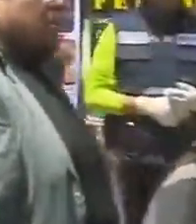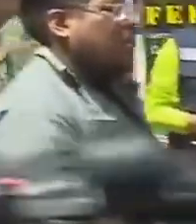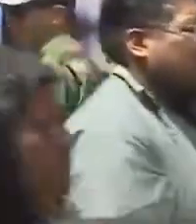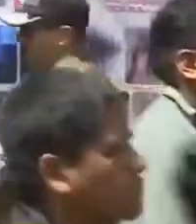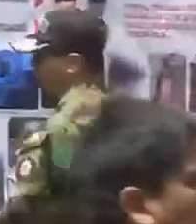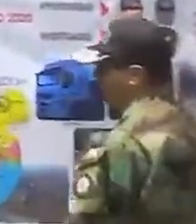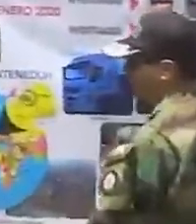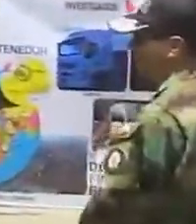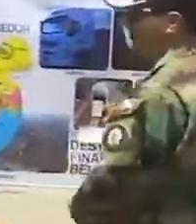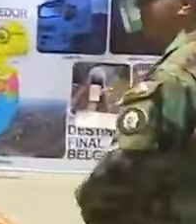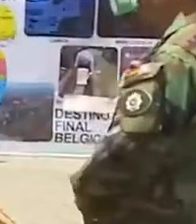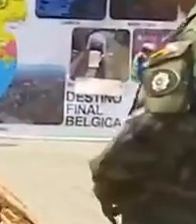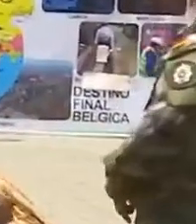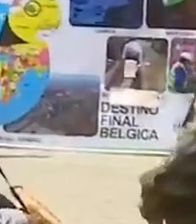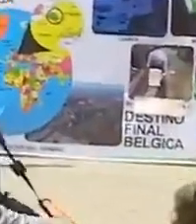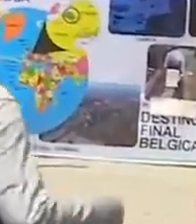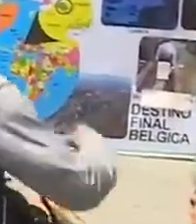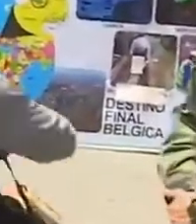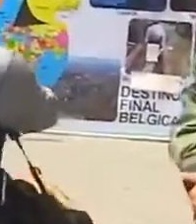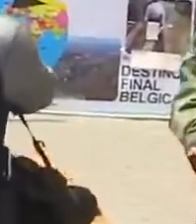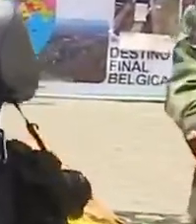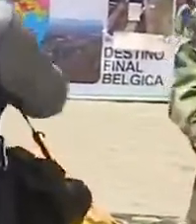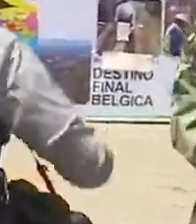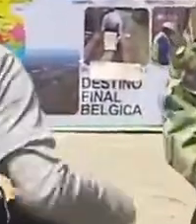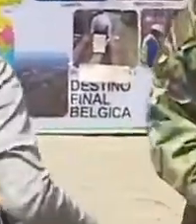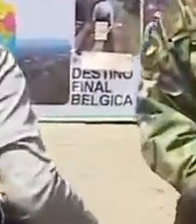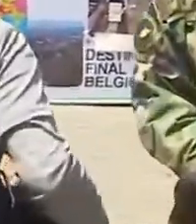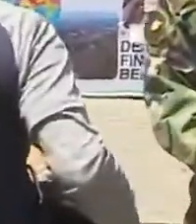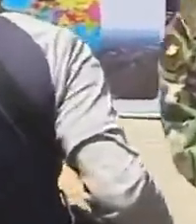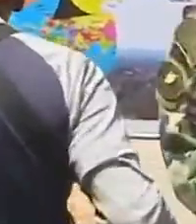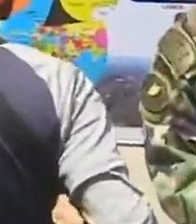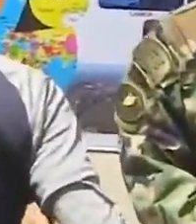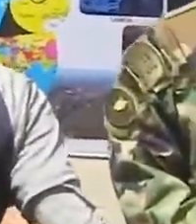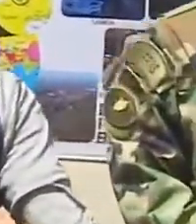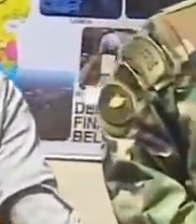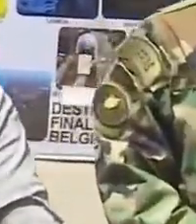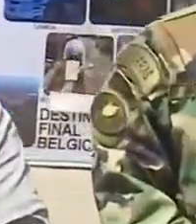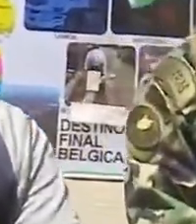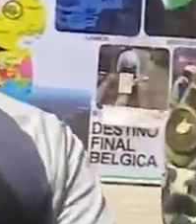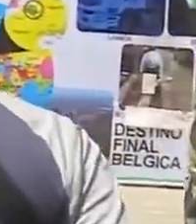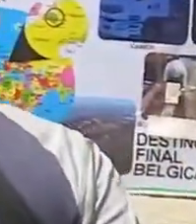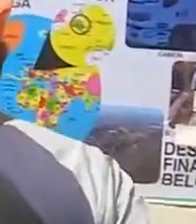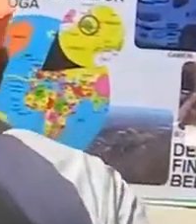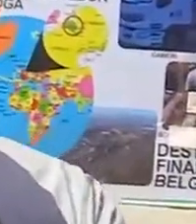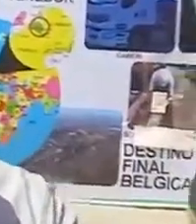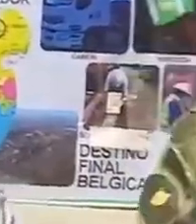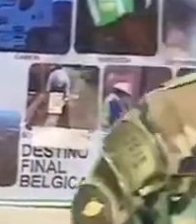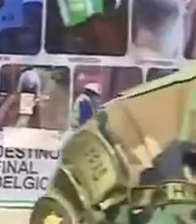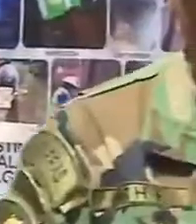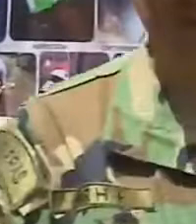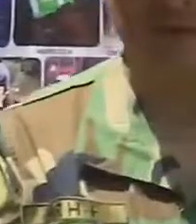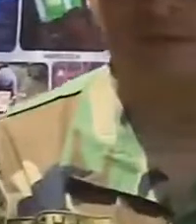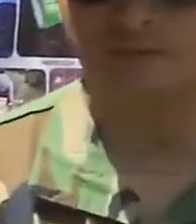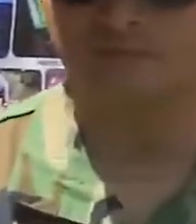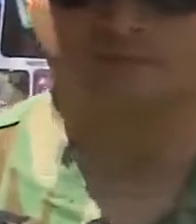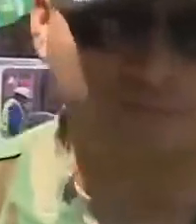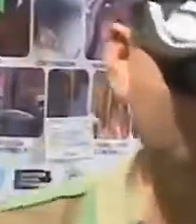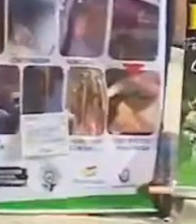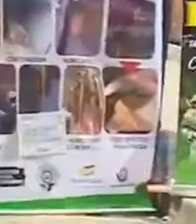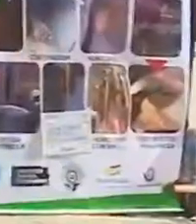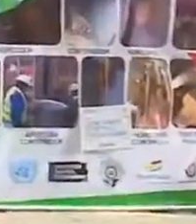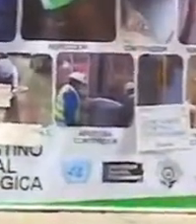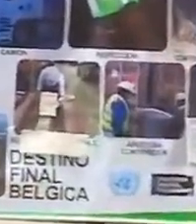presentando lo que se decomisó en cuanto a cocaína se refiere, más de una tonelada, indicaba la autoridad. Así